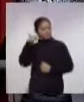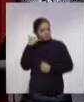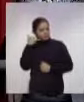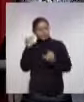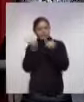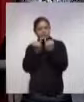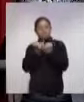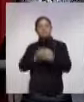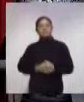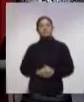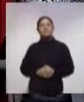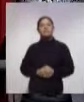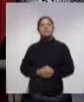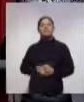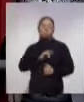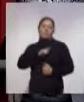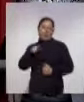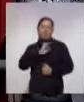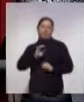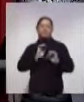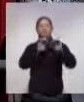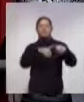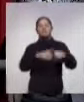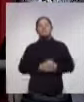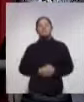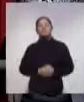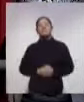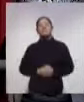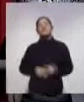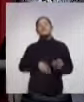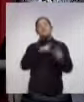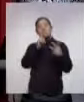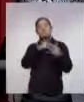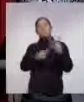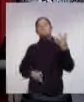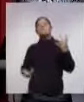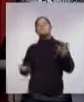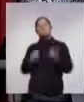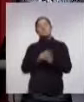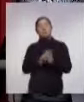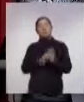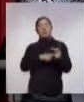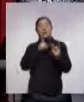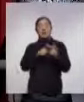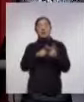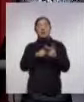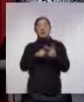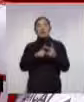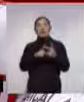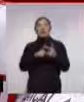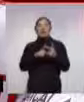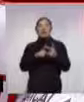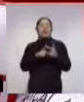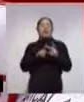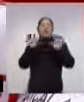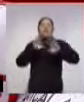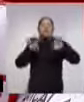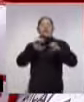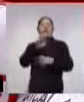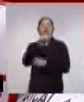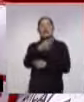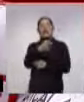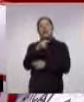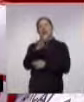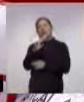teléfono y para poder hacer su inscripción. Muy bien. ¿Y los demás cursos? Los demás. El otro curso es Excel Básico. Es un curso que, bueno,